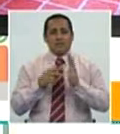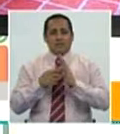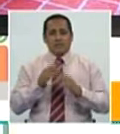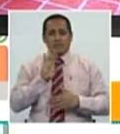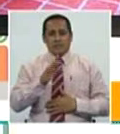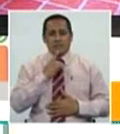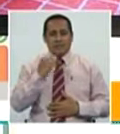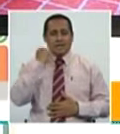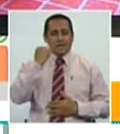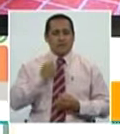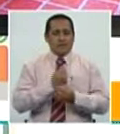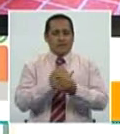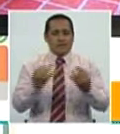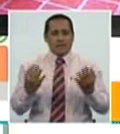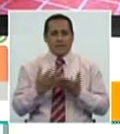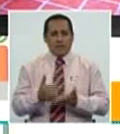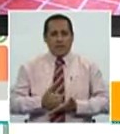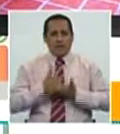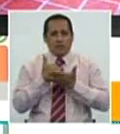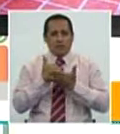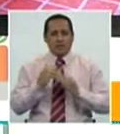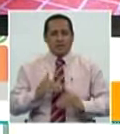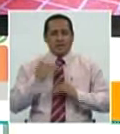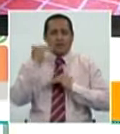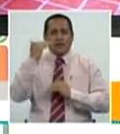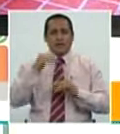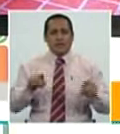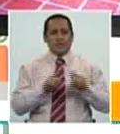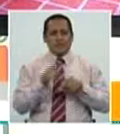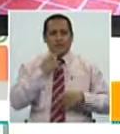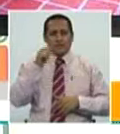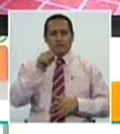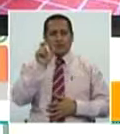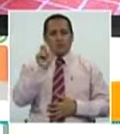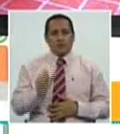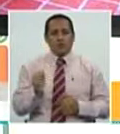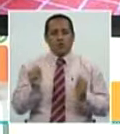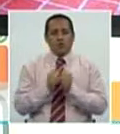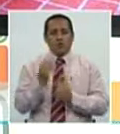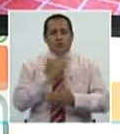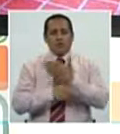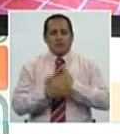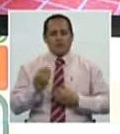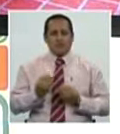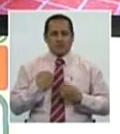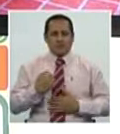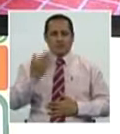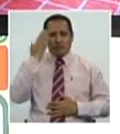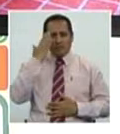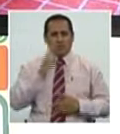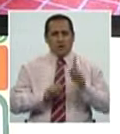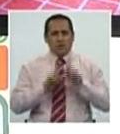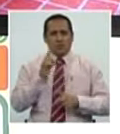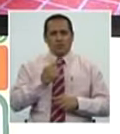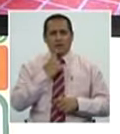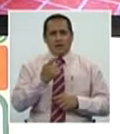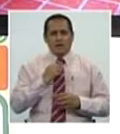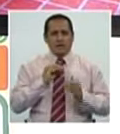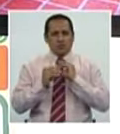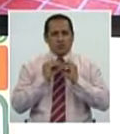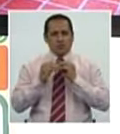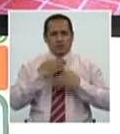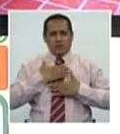O sea, tiene derecho a todo esto. A toda esa capa, uh-huh, que necesita una persona con discapacidad, porque todos sabemos que hay